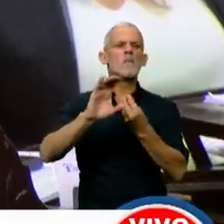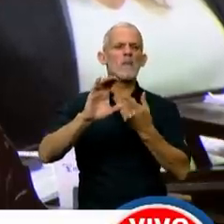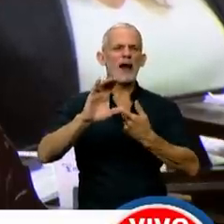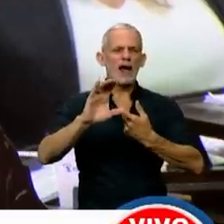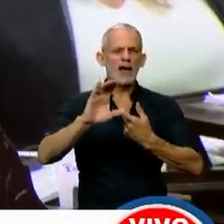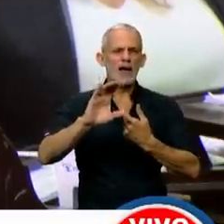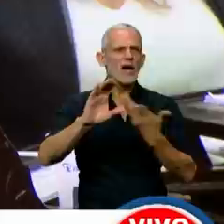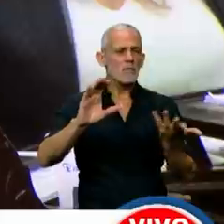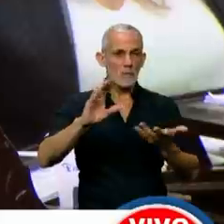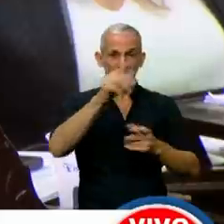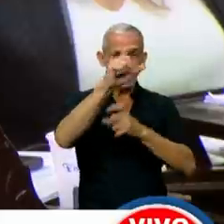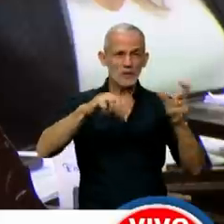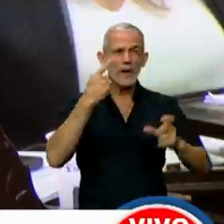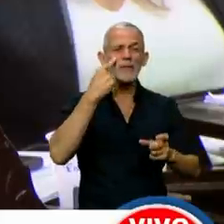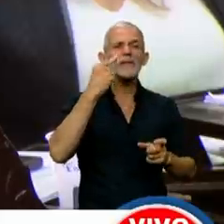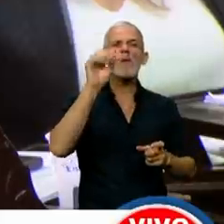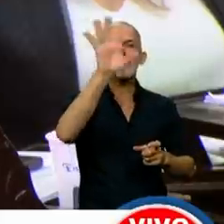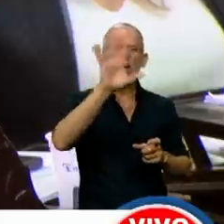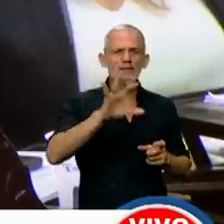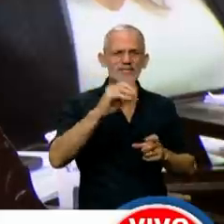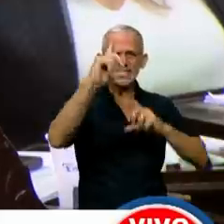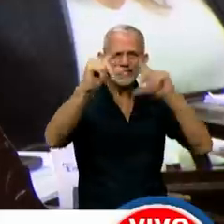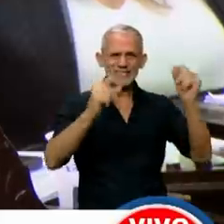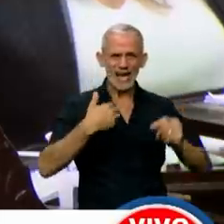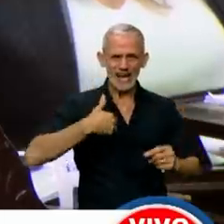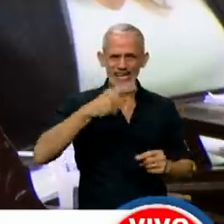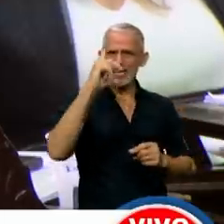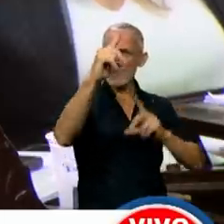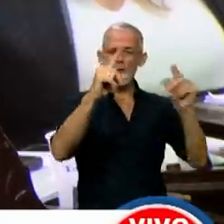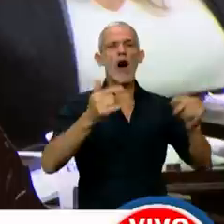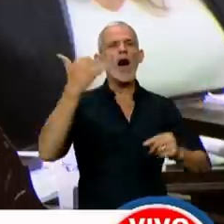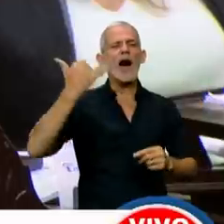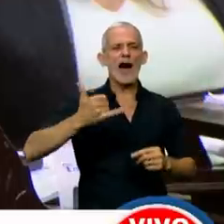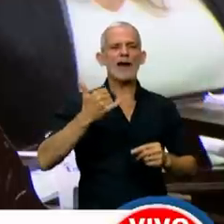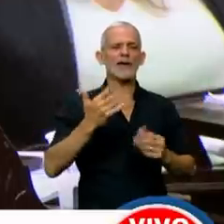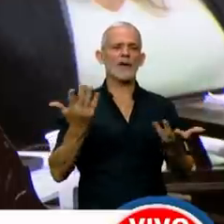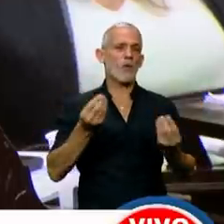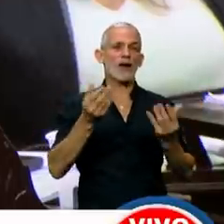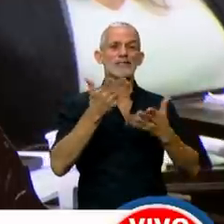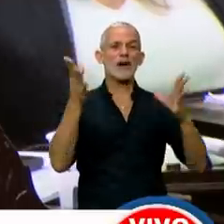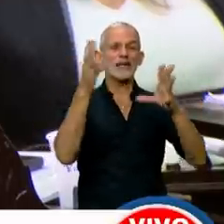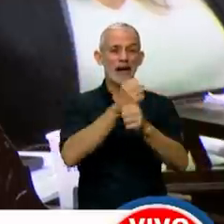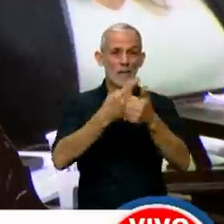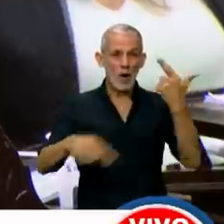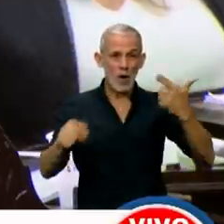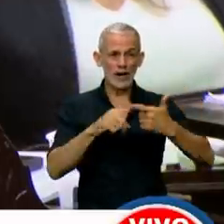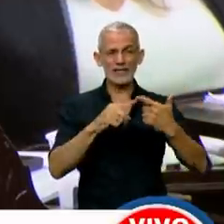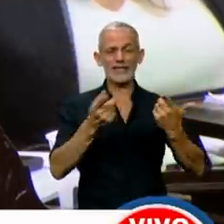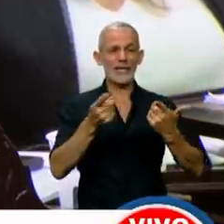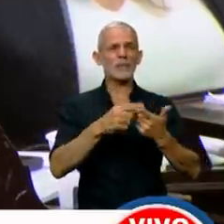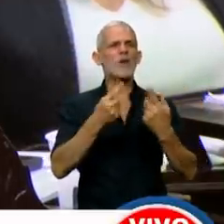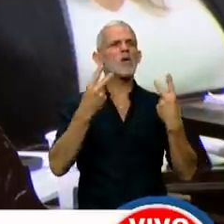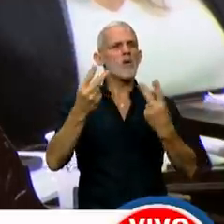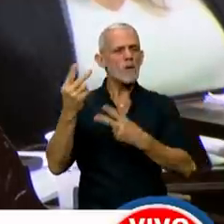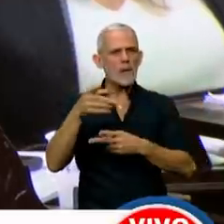a los que habitamos en el interior de la argentina poder contar con un servicio del transporte público de